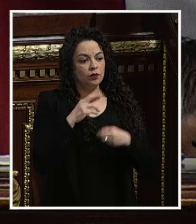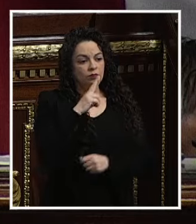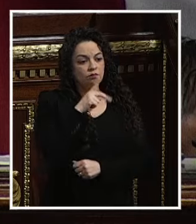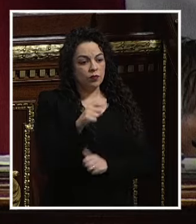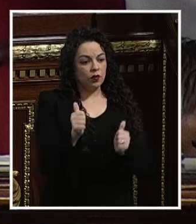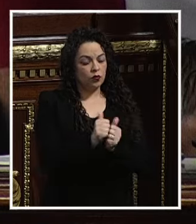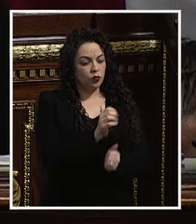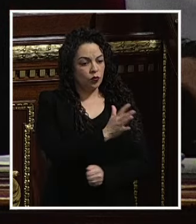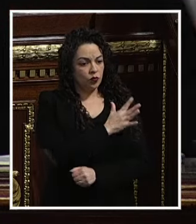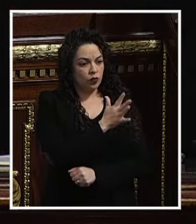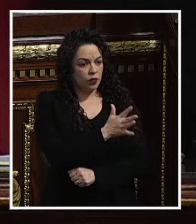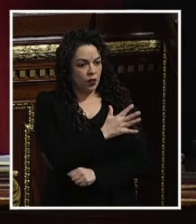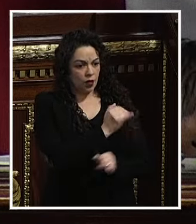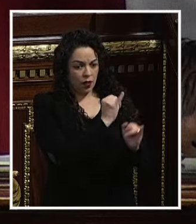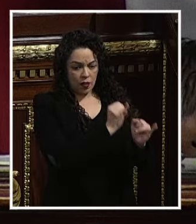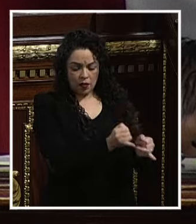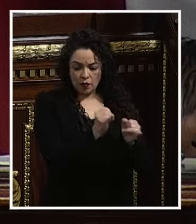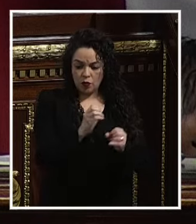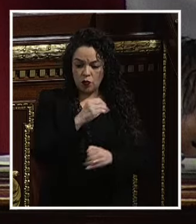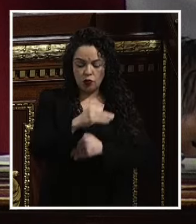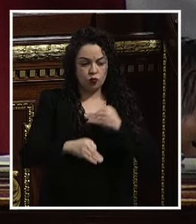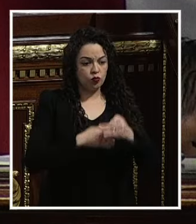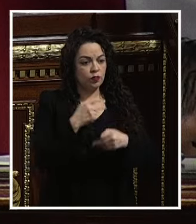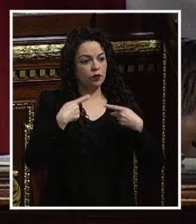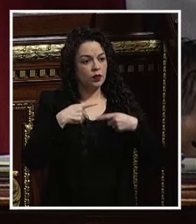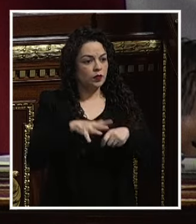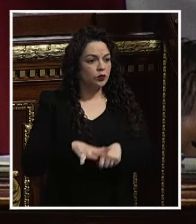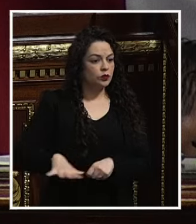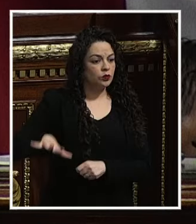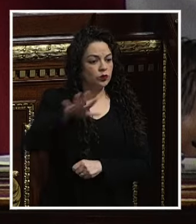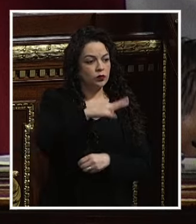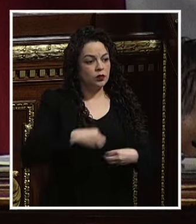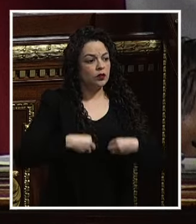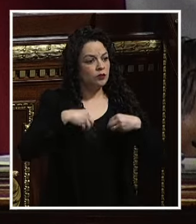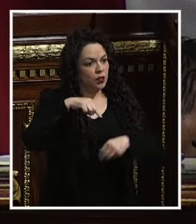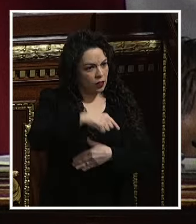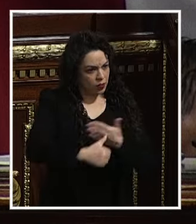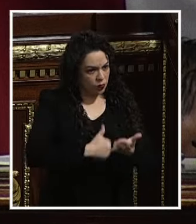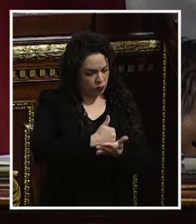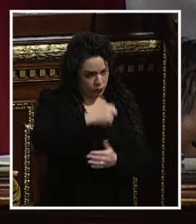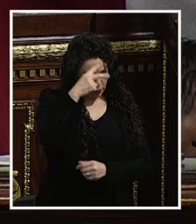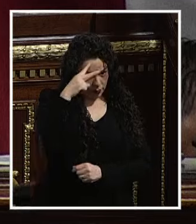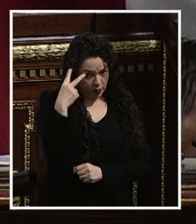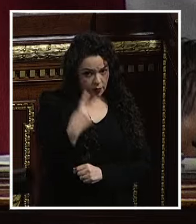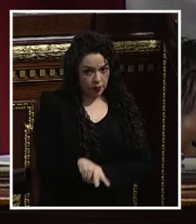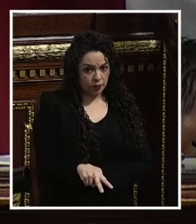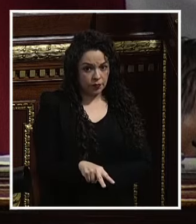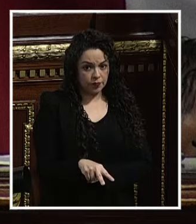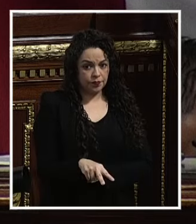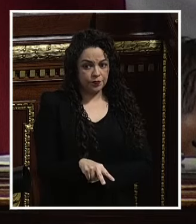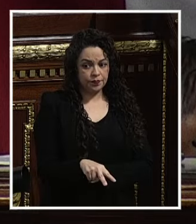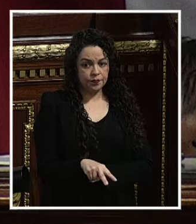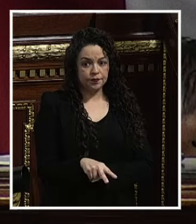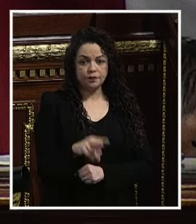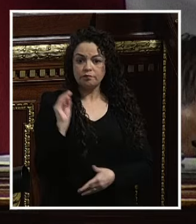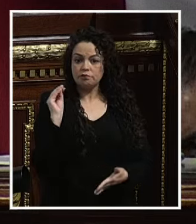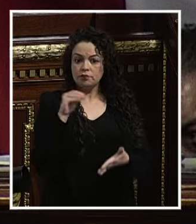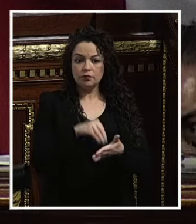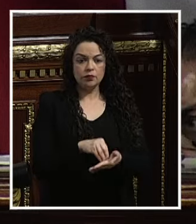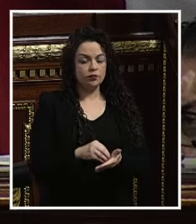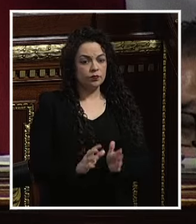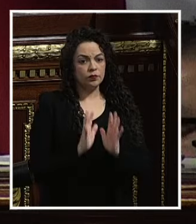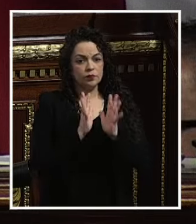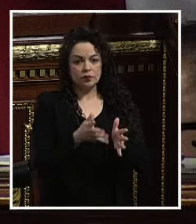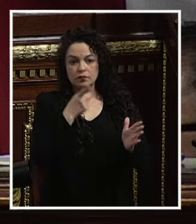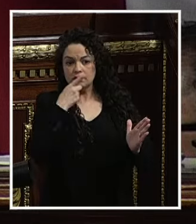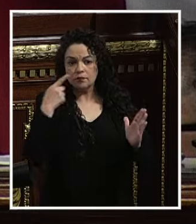y colectiva de las y los habitantes de la capital. Así lo establece nuestra Constitución Política